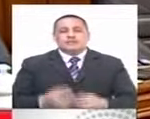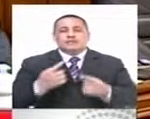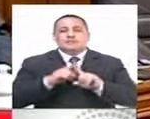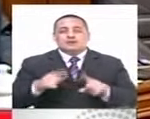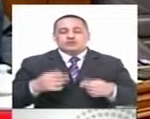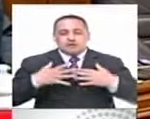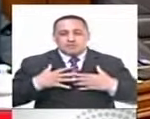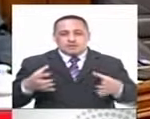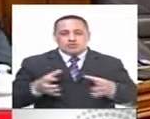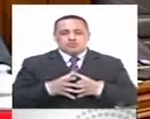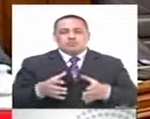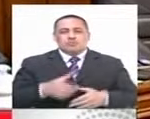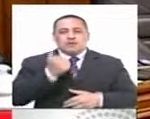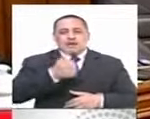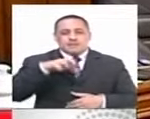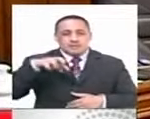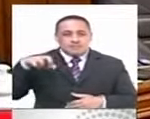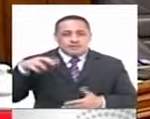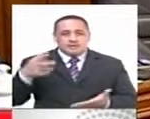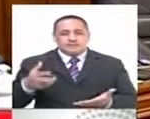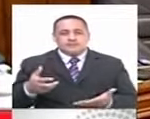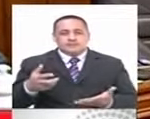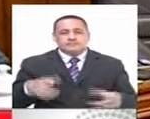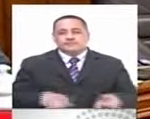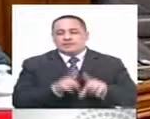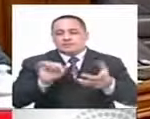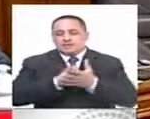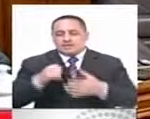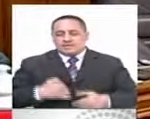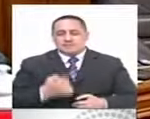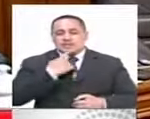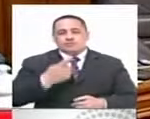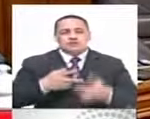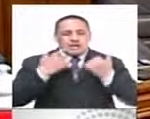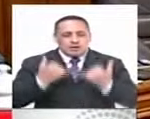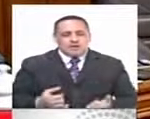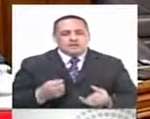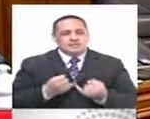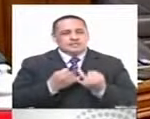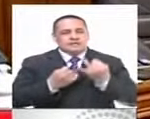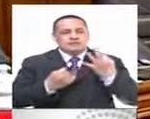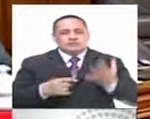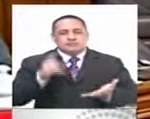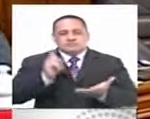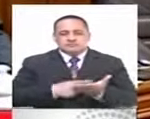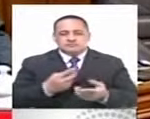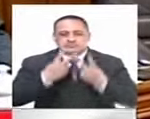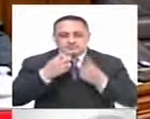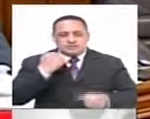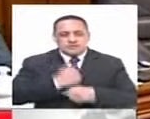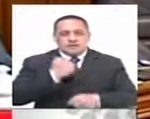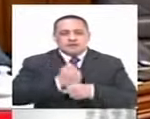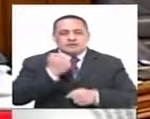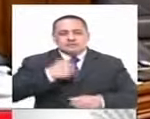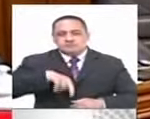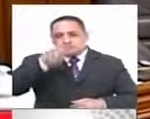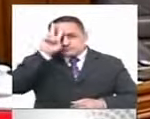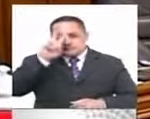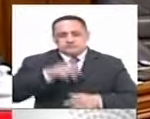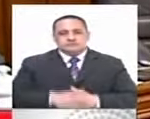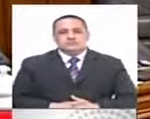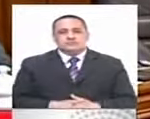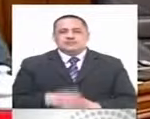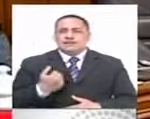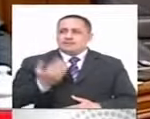desde Alianza para el Progreso estaremos aquí las veces que sean necesarios si hay que trabajar por este país.